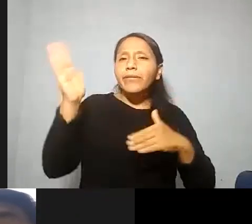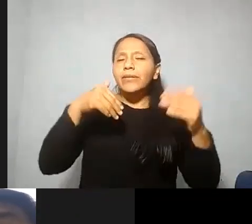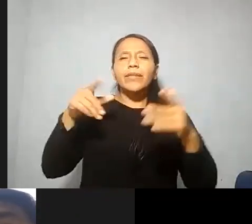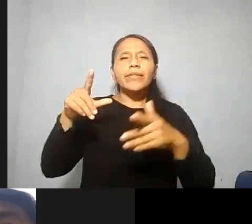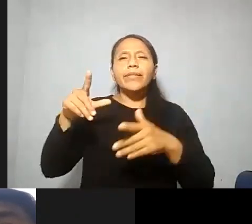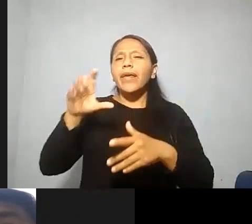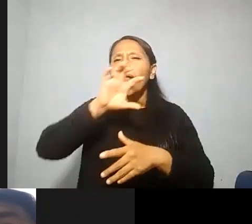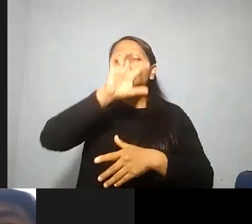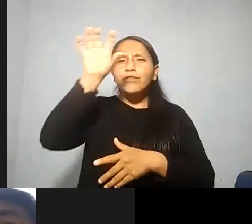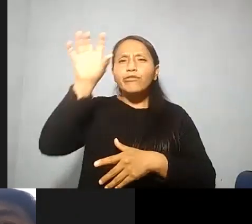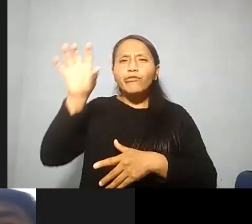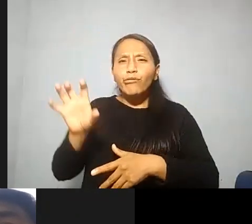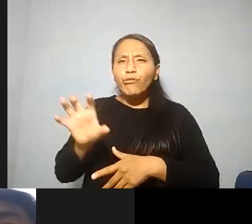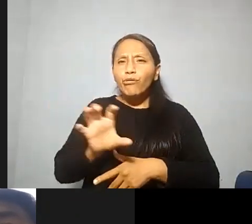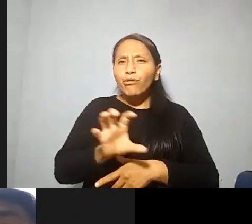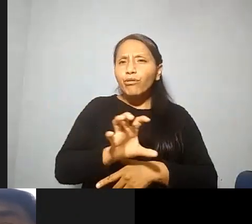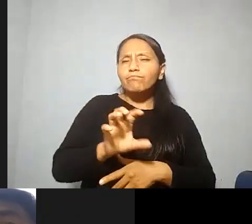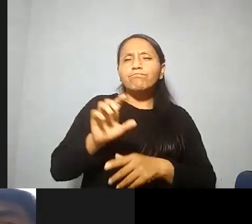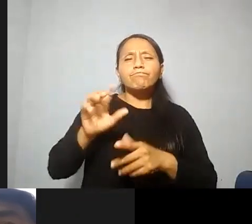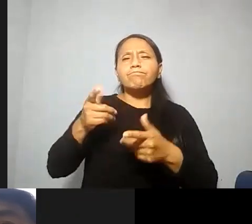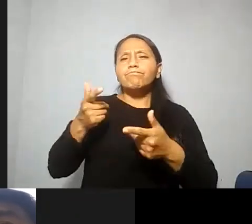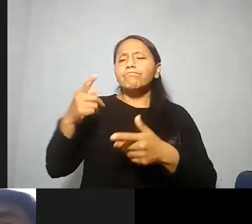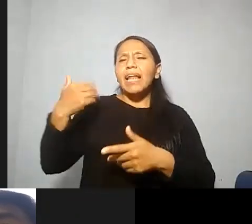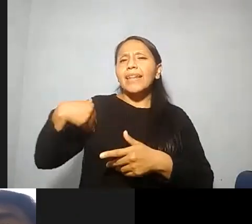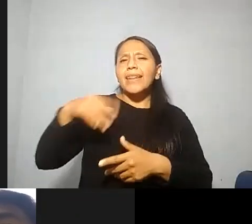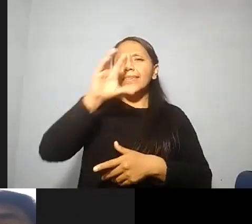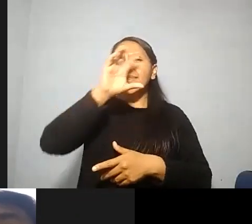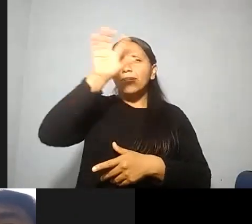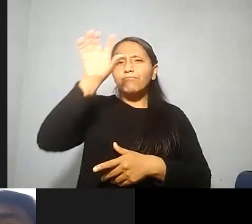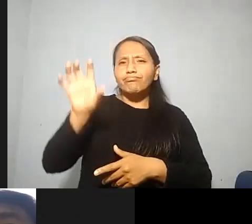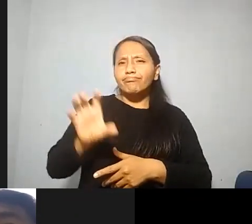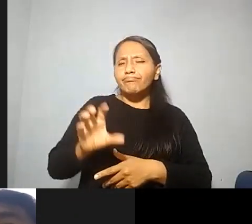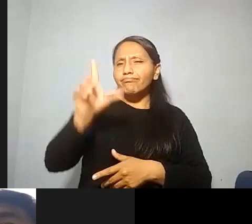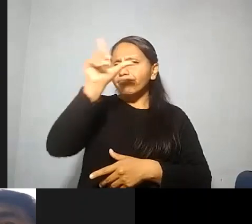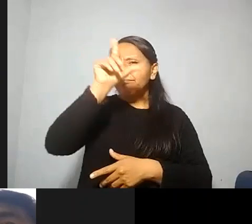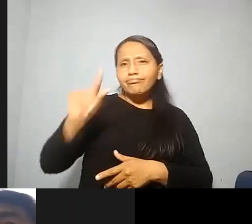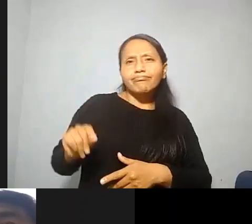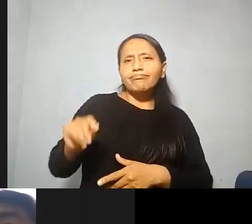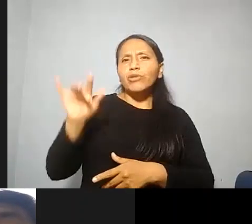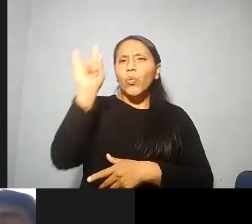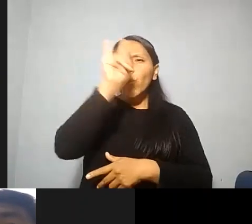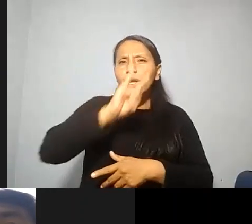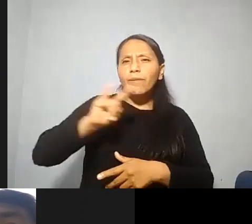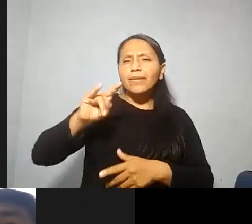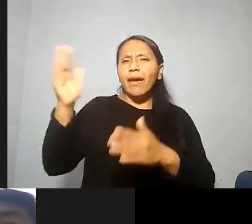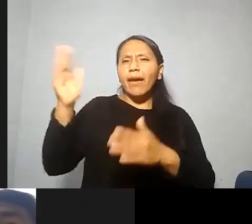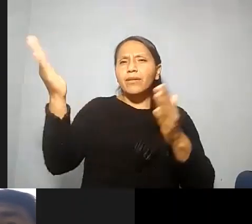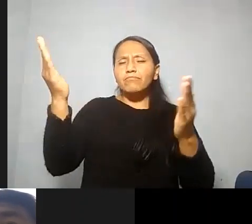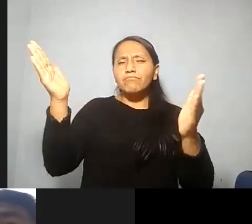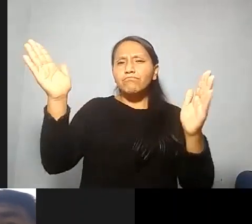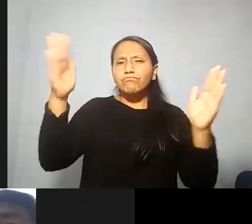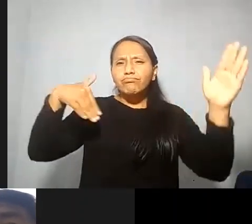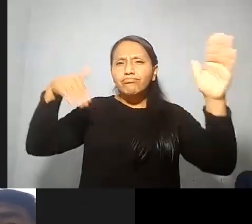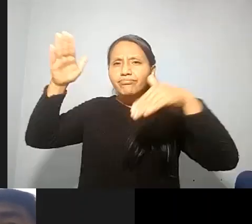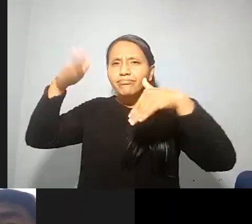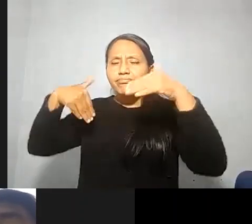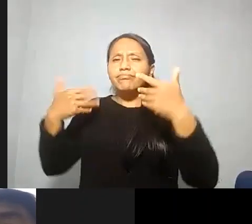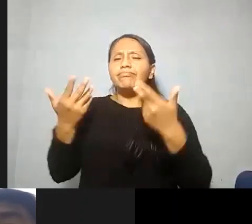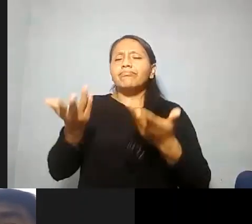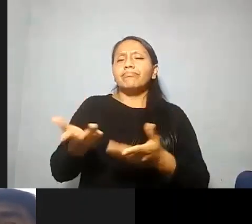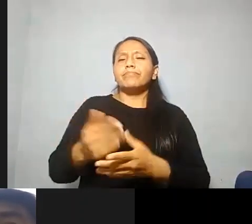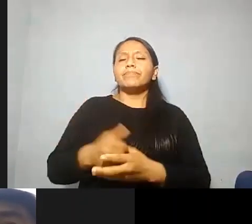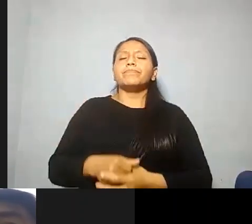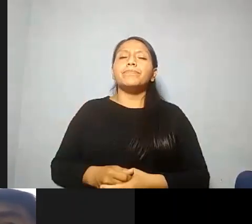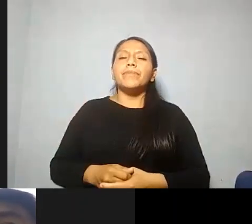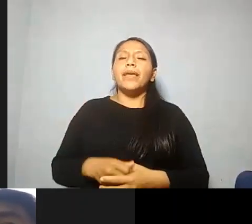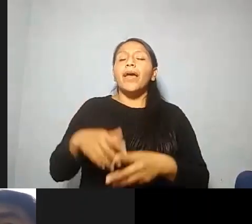regiones, ¿sí? De nuestra Argentina, de todas las universidades, en primera instancia,